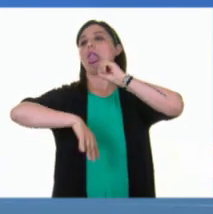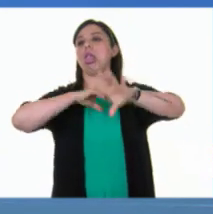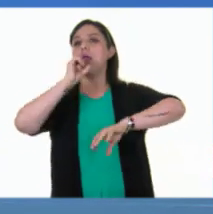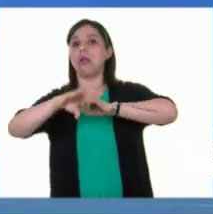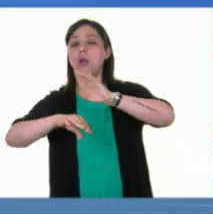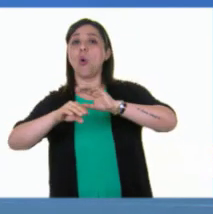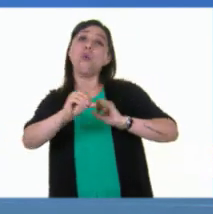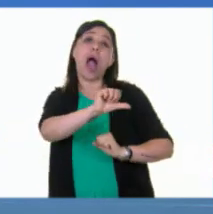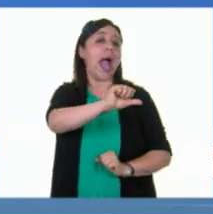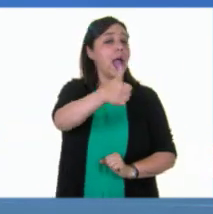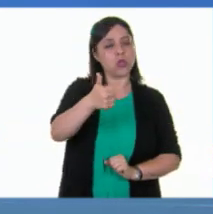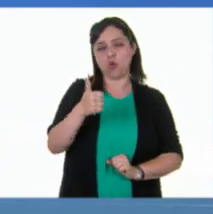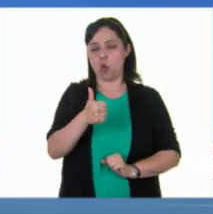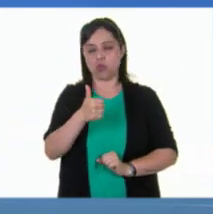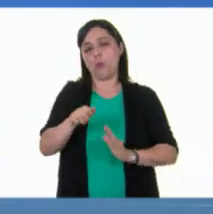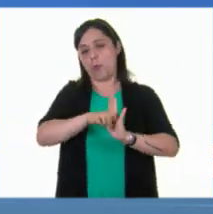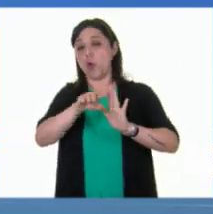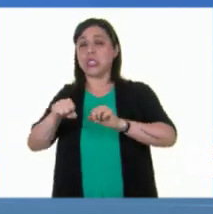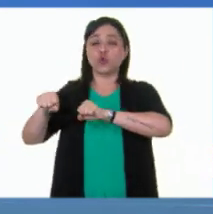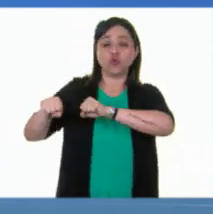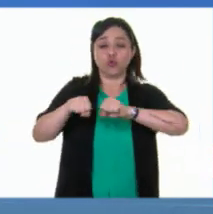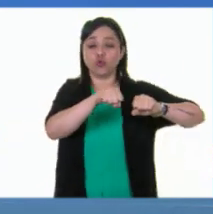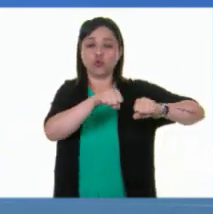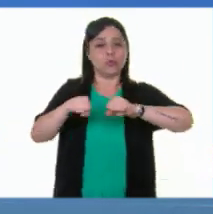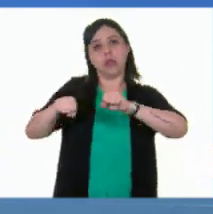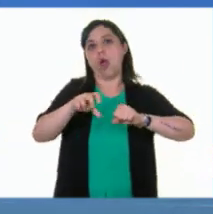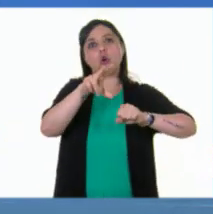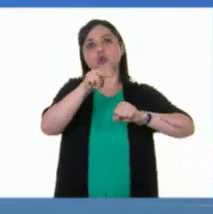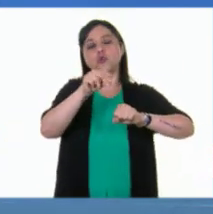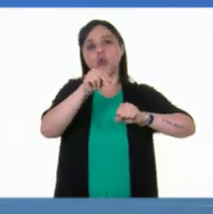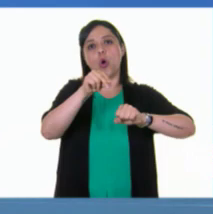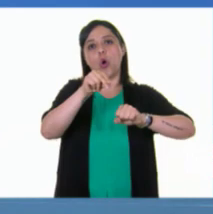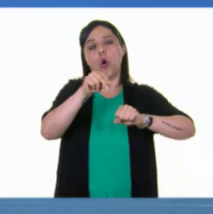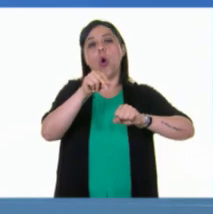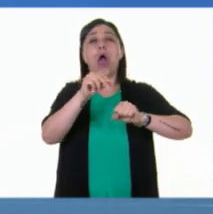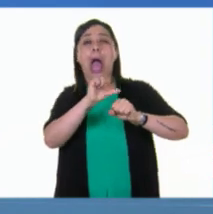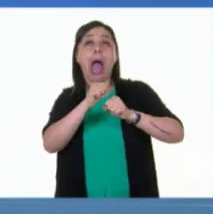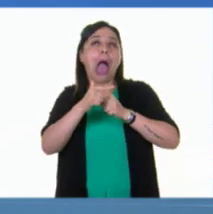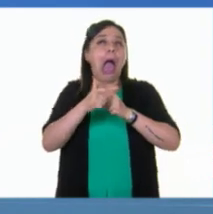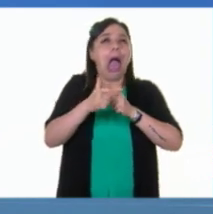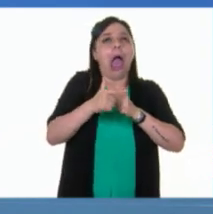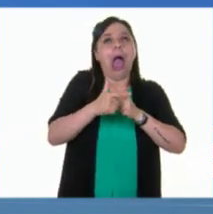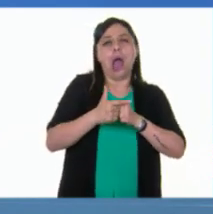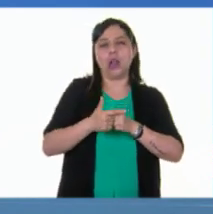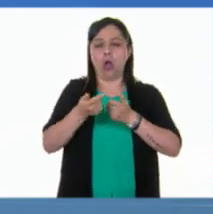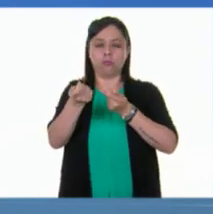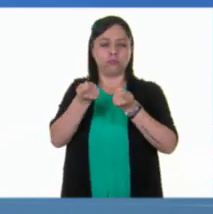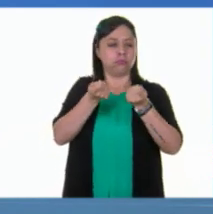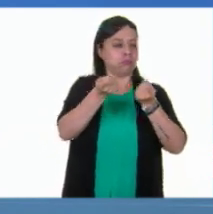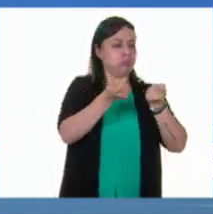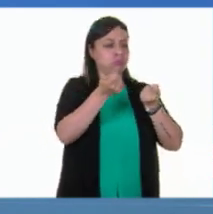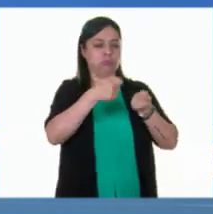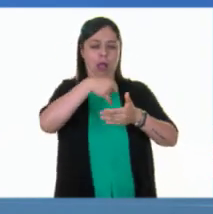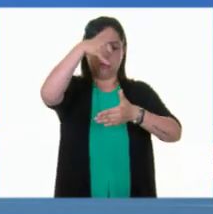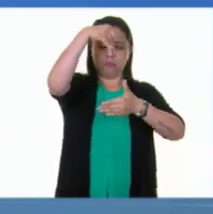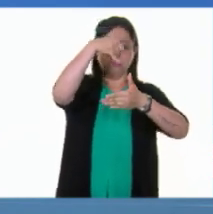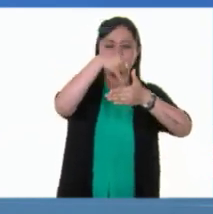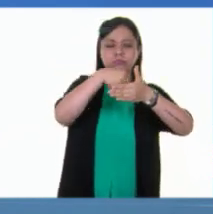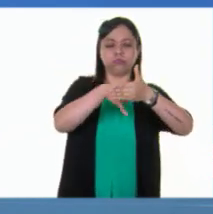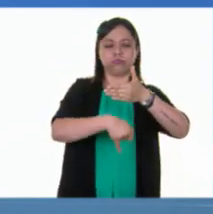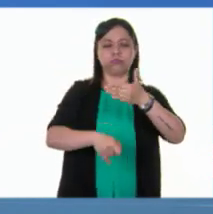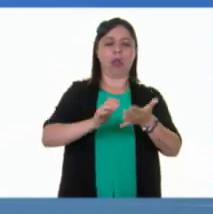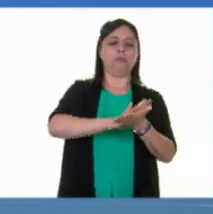los sismos. Ni modo que haya un ser sobrenatural que pueda mover las capas de la tierra para